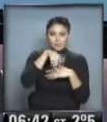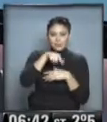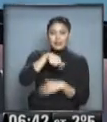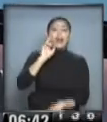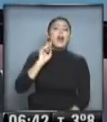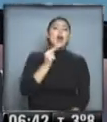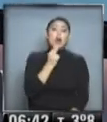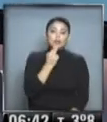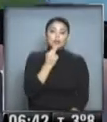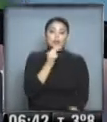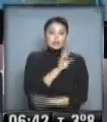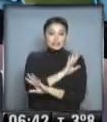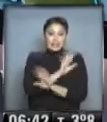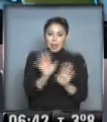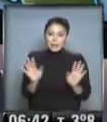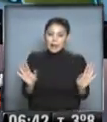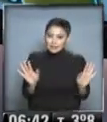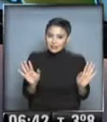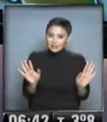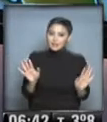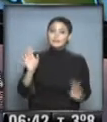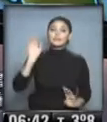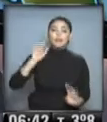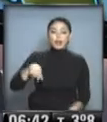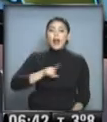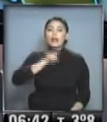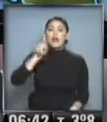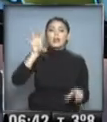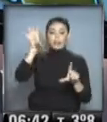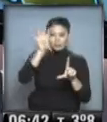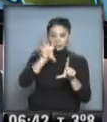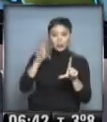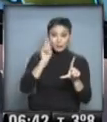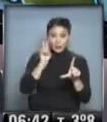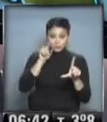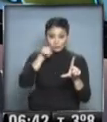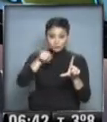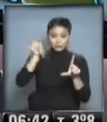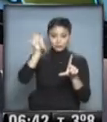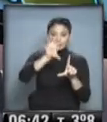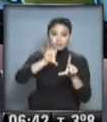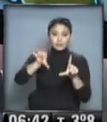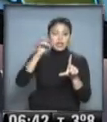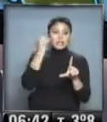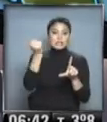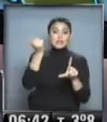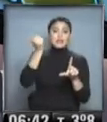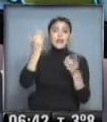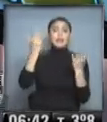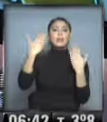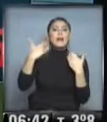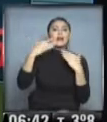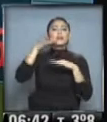11 graditos y nada más, Cari. Y aquí está el noroeste. Fíjense, ya han descendido las